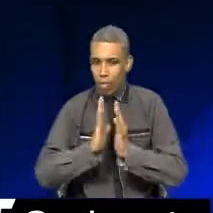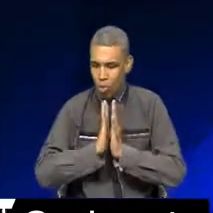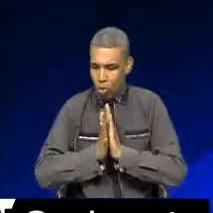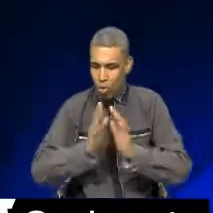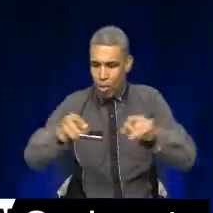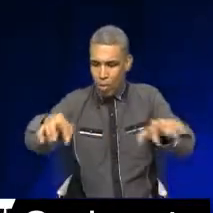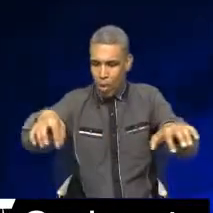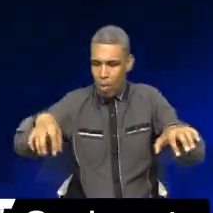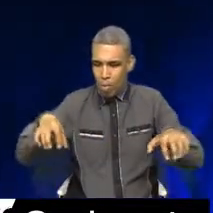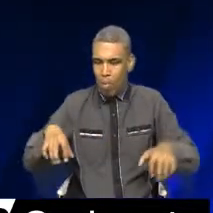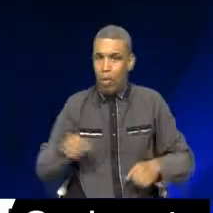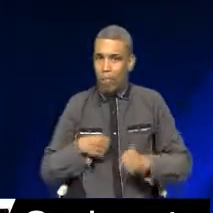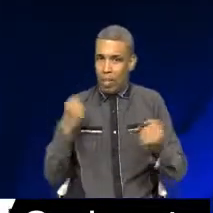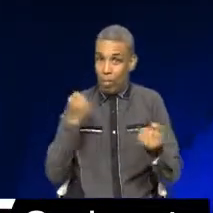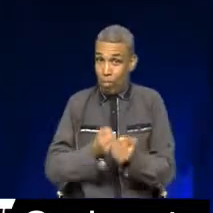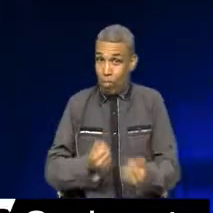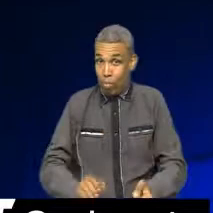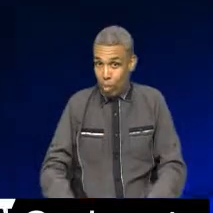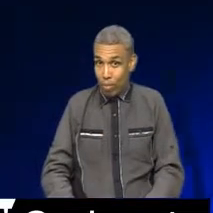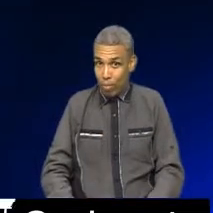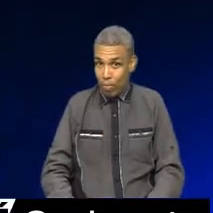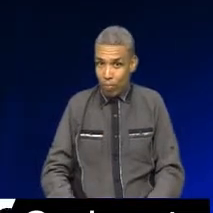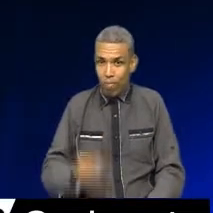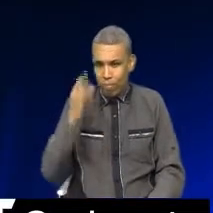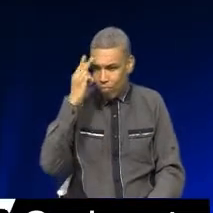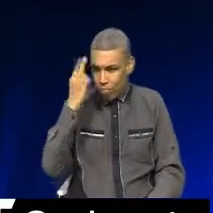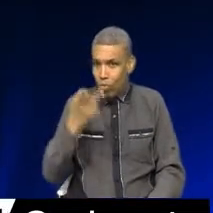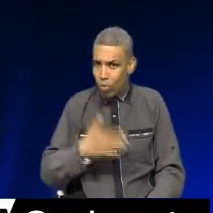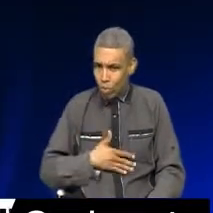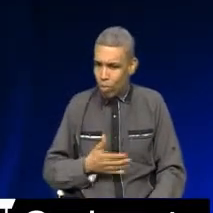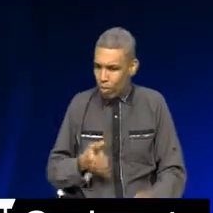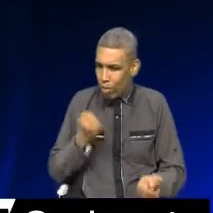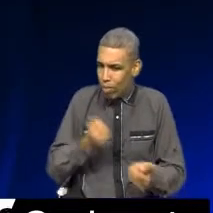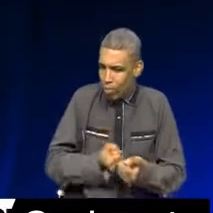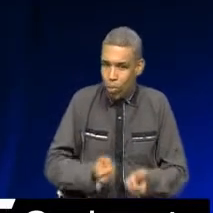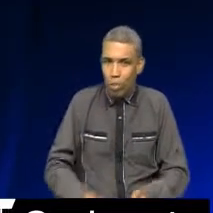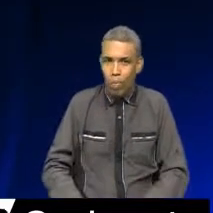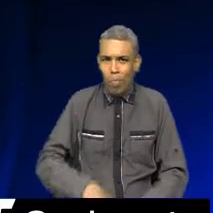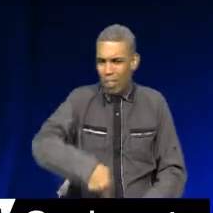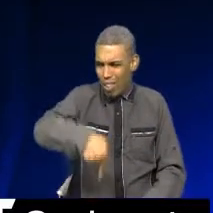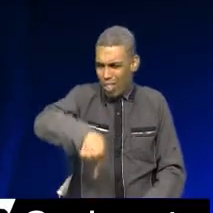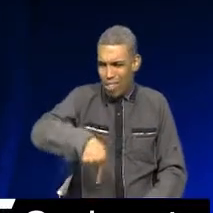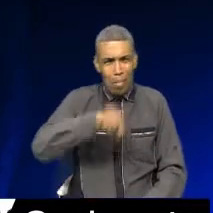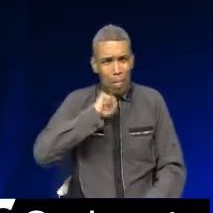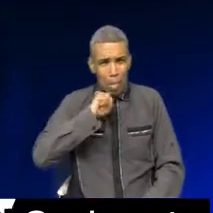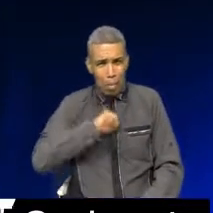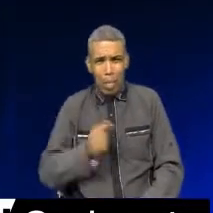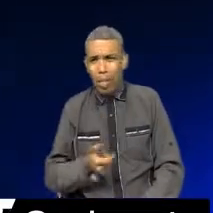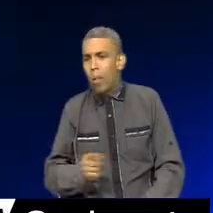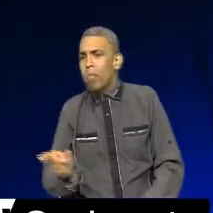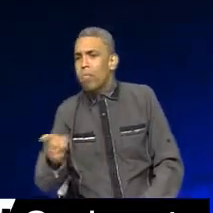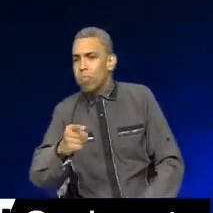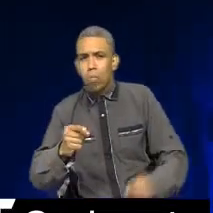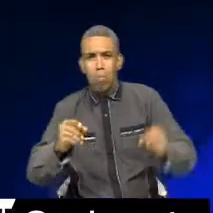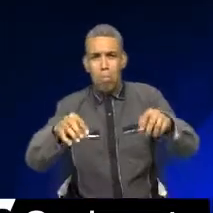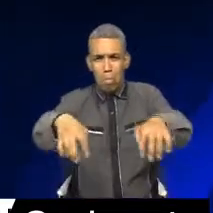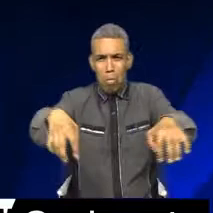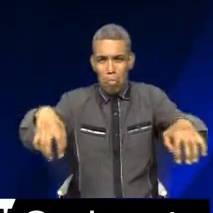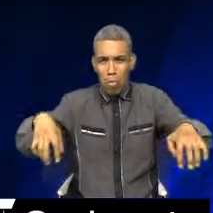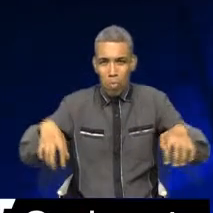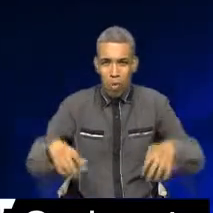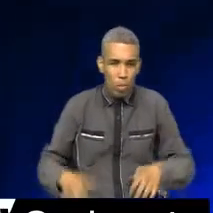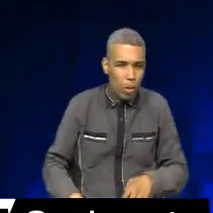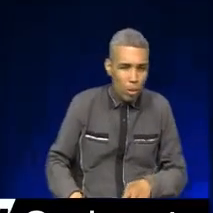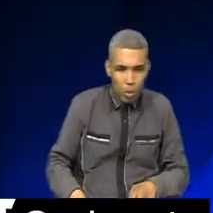estamos diciendo a todo el mundo que aquí en Barranca Bermeja tenemos cosas muy buenas, que nuestros negocios están